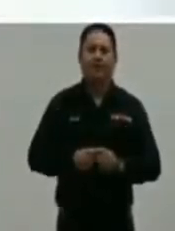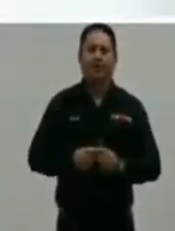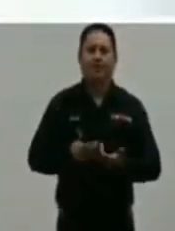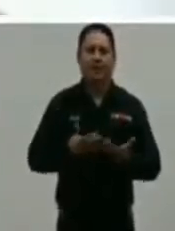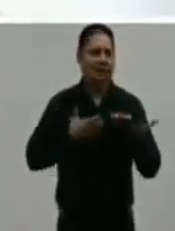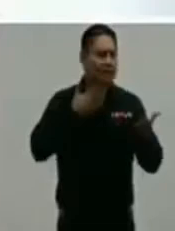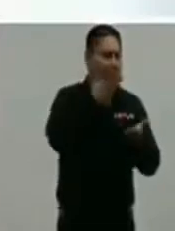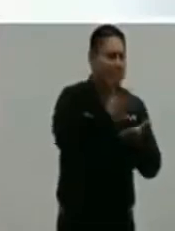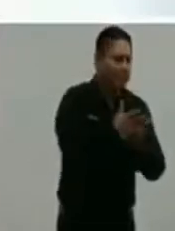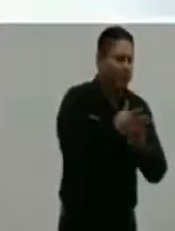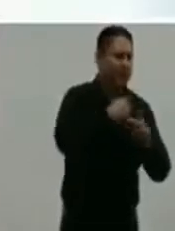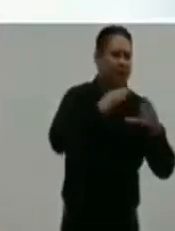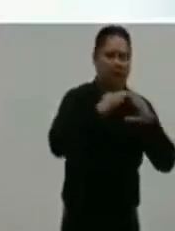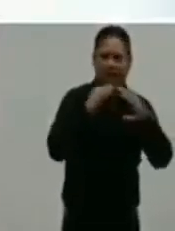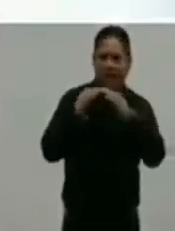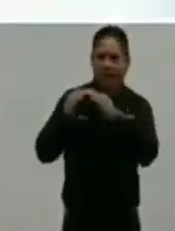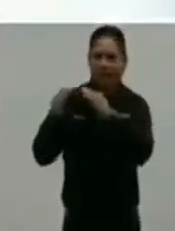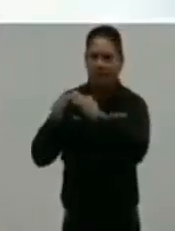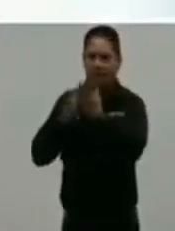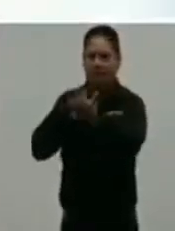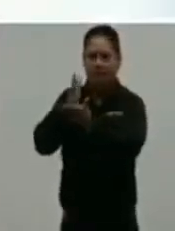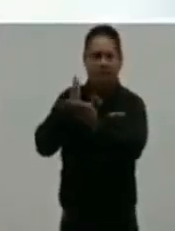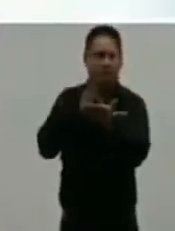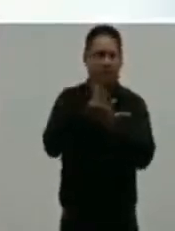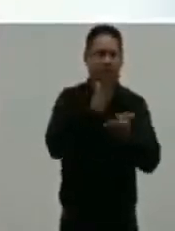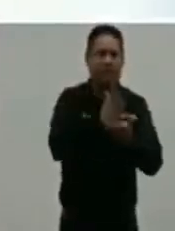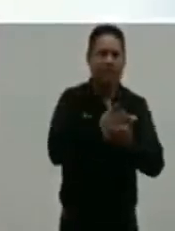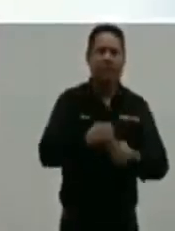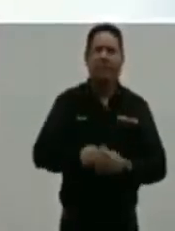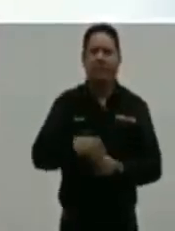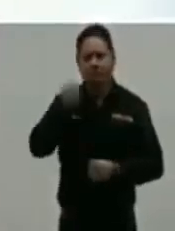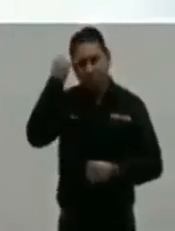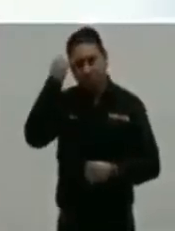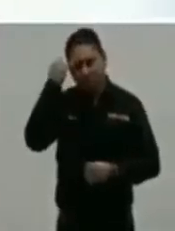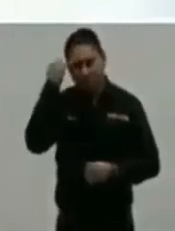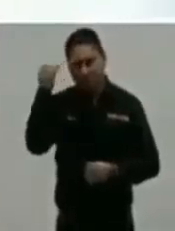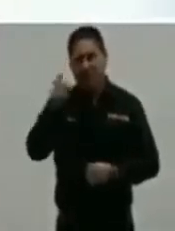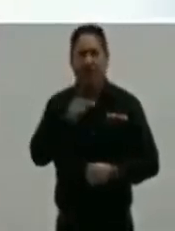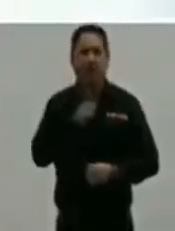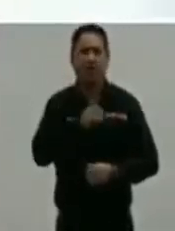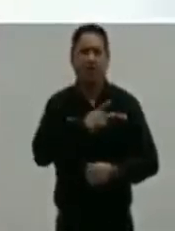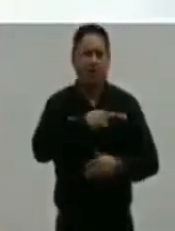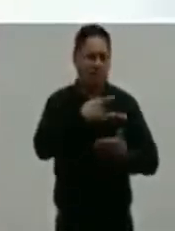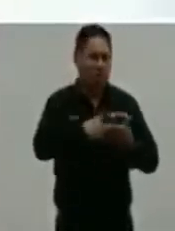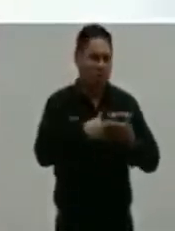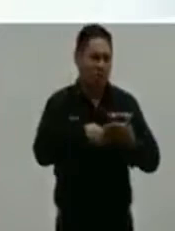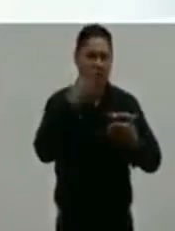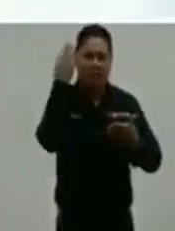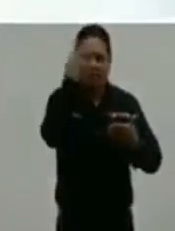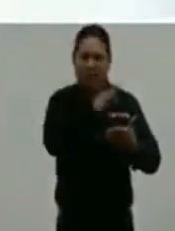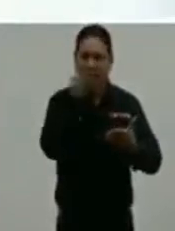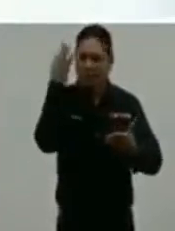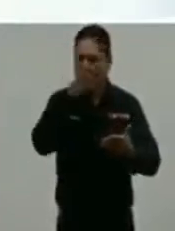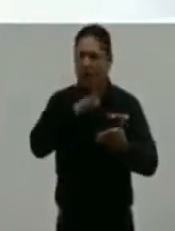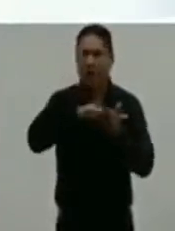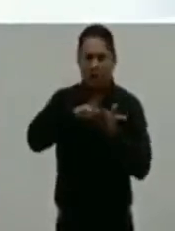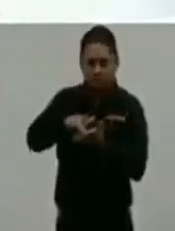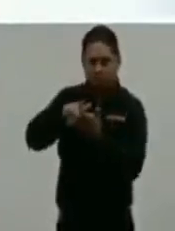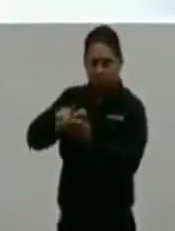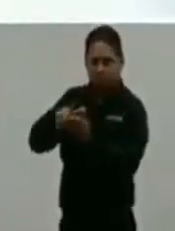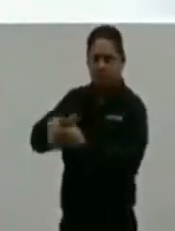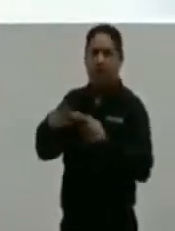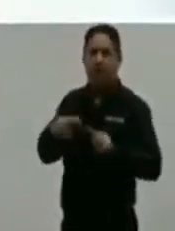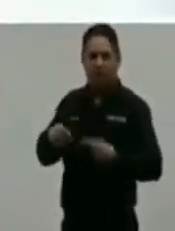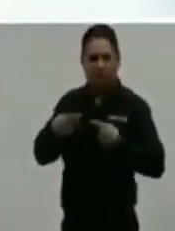domiciliaria, para asegurarnos de que no estuviéramos ante una simulación de firmas, de apoyo ciudadano, obviamente,